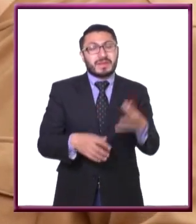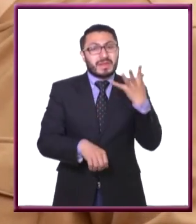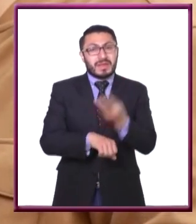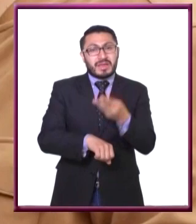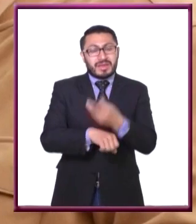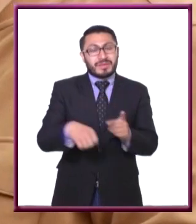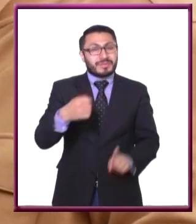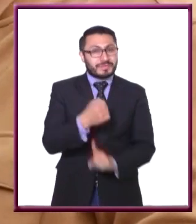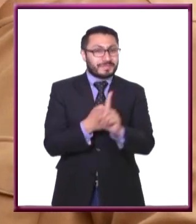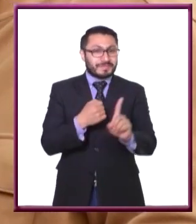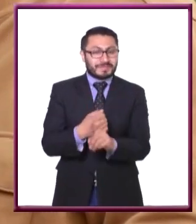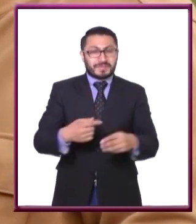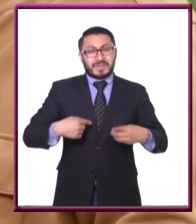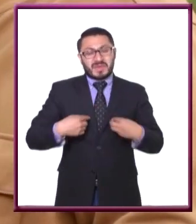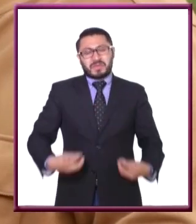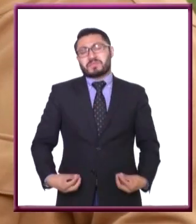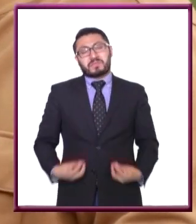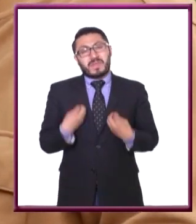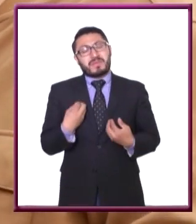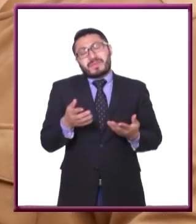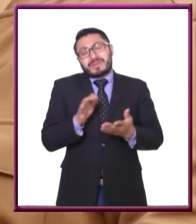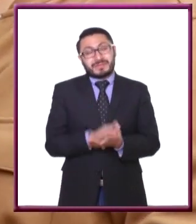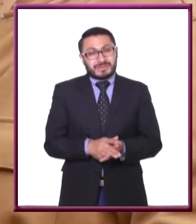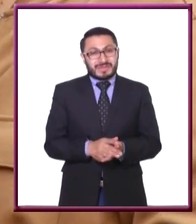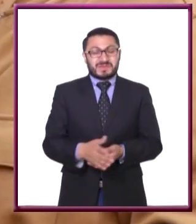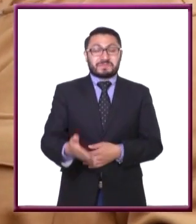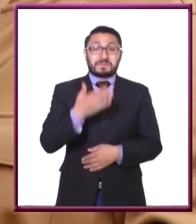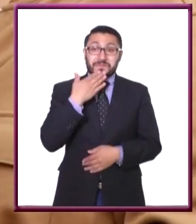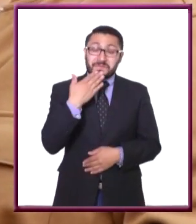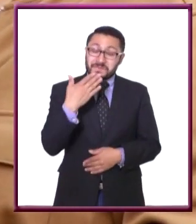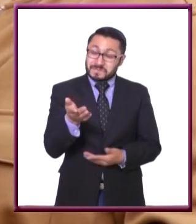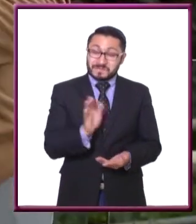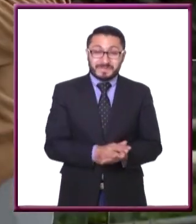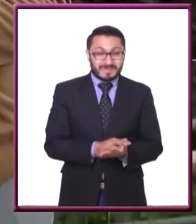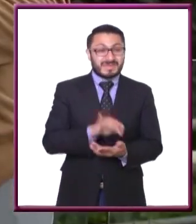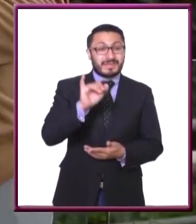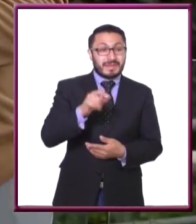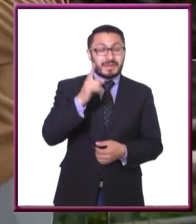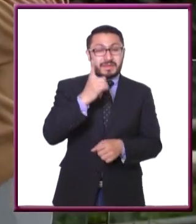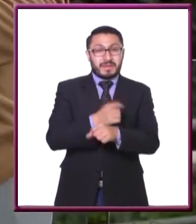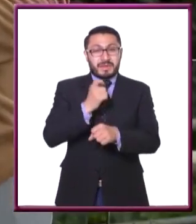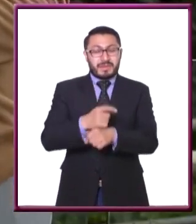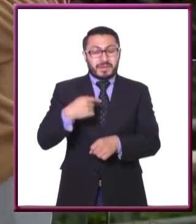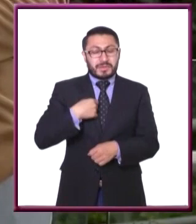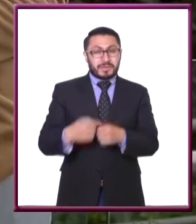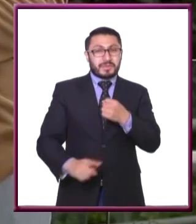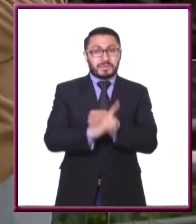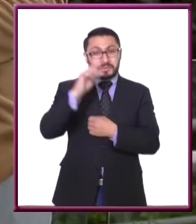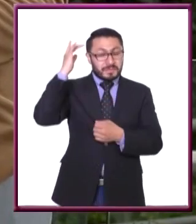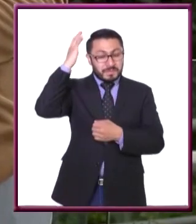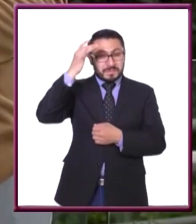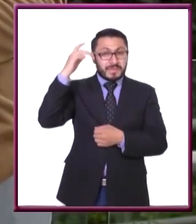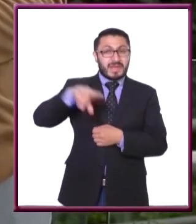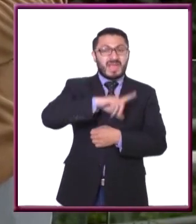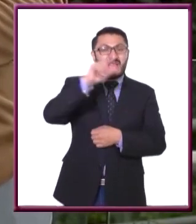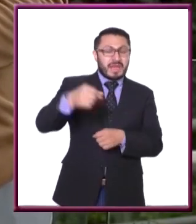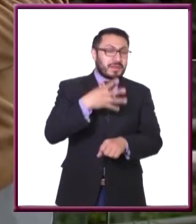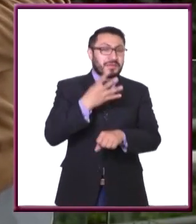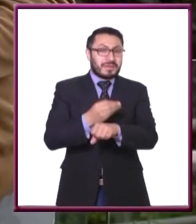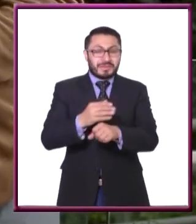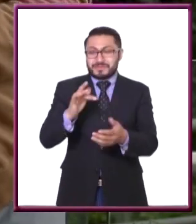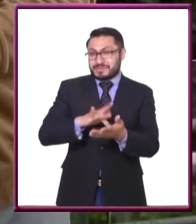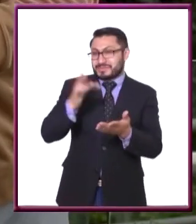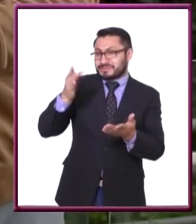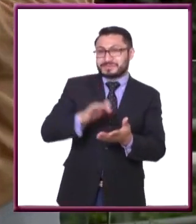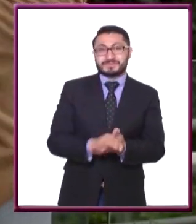tratar de resolver mis problemas. Divide y vencerás. Oye, ese es bueno, ¿eh? Sí, primero analizaré el problema y después trataré de